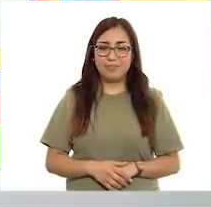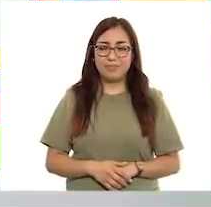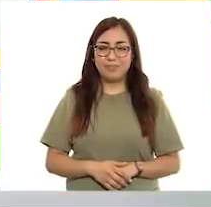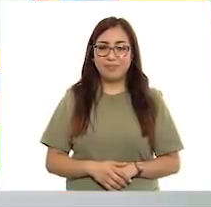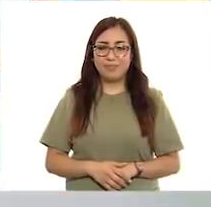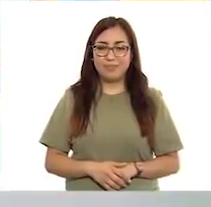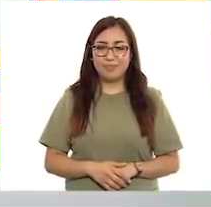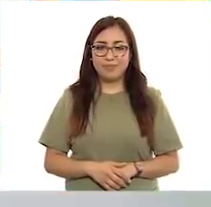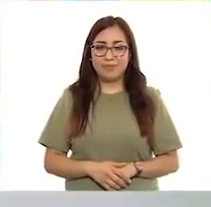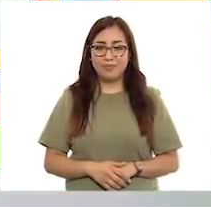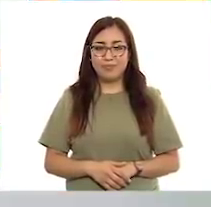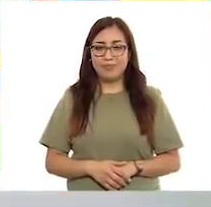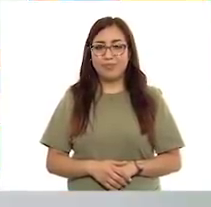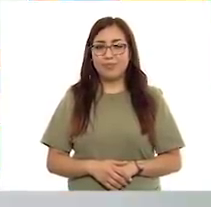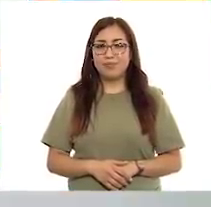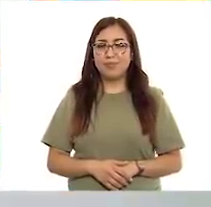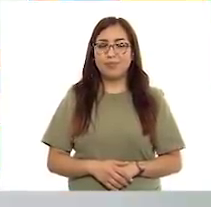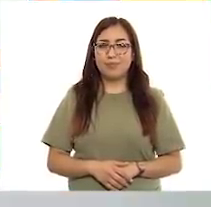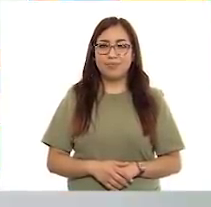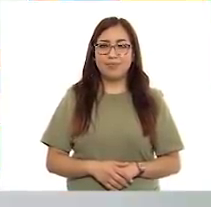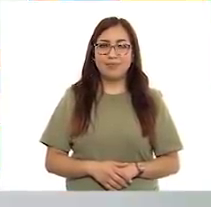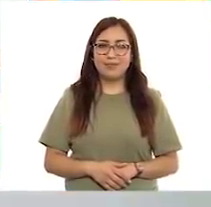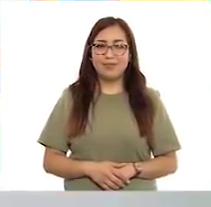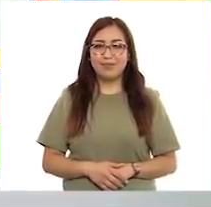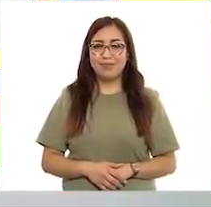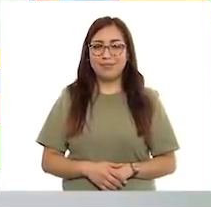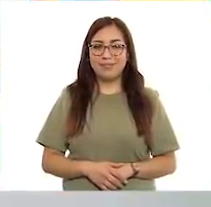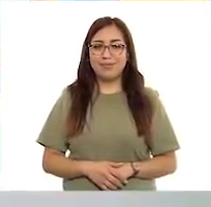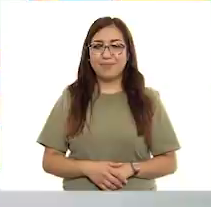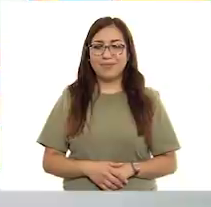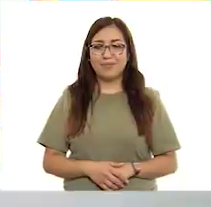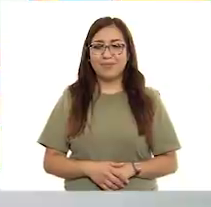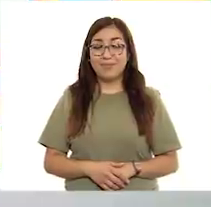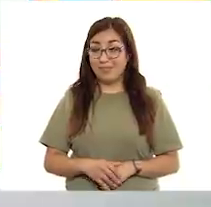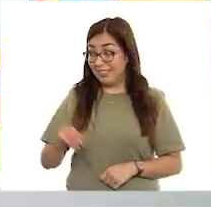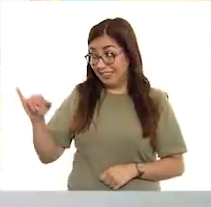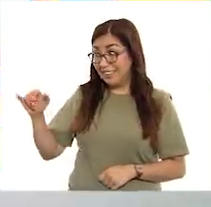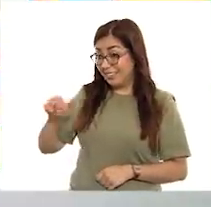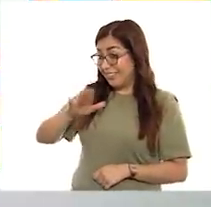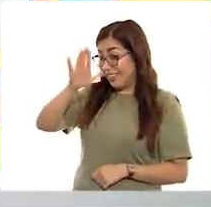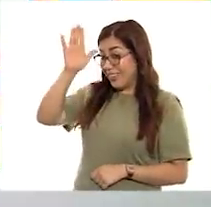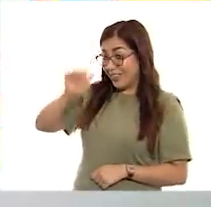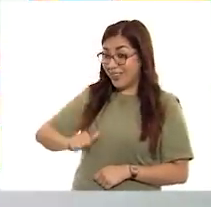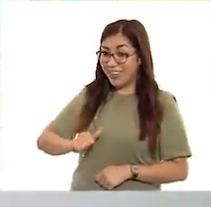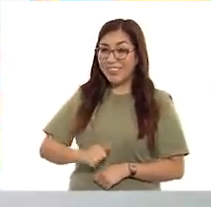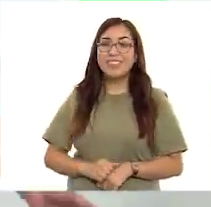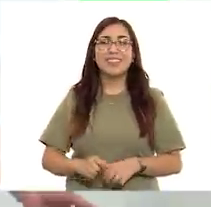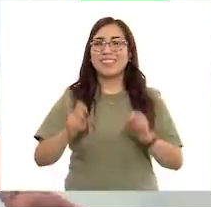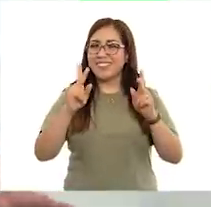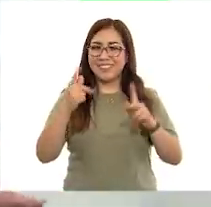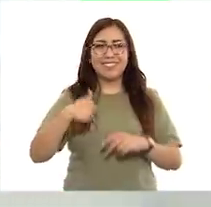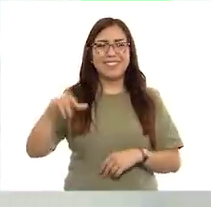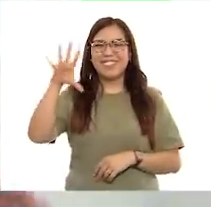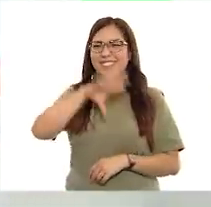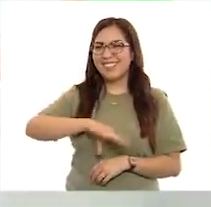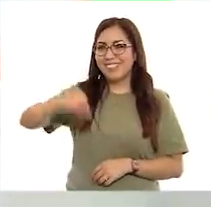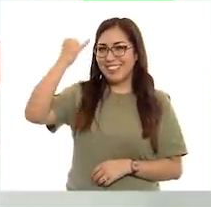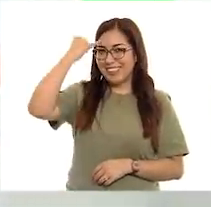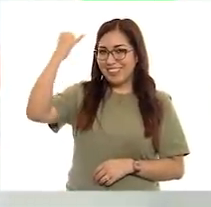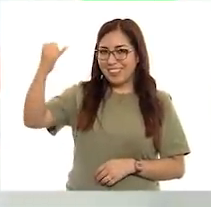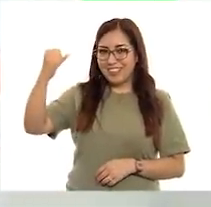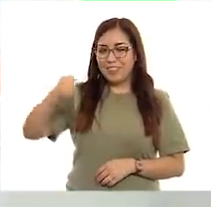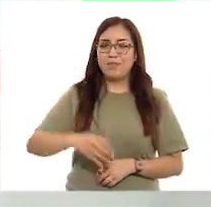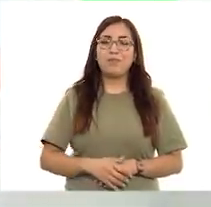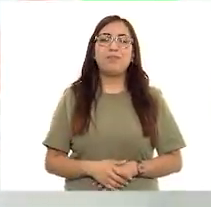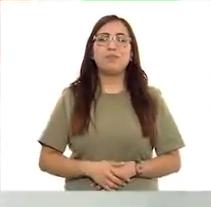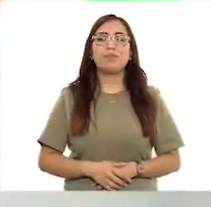dos, tres, cuatro, cinco, seis, ¿te parece? ¡Ay, sí! Me encanta la idea. Y solo porque